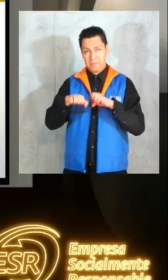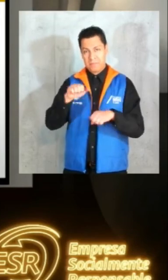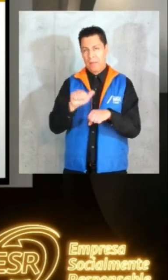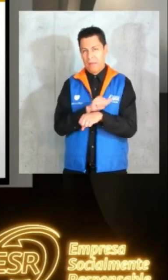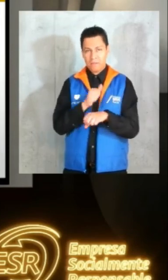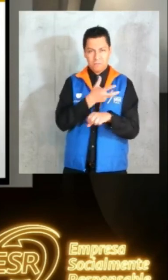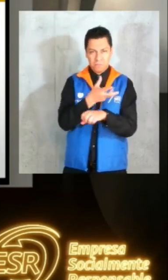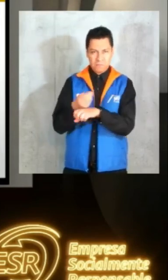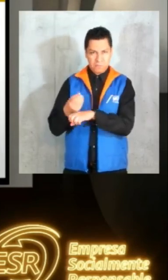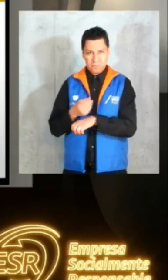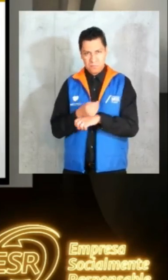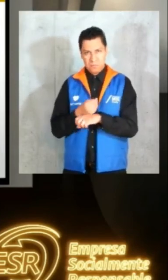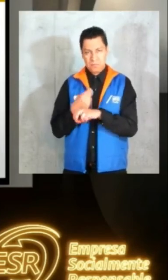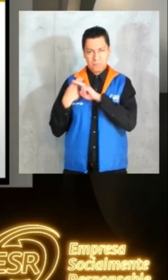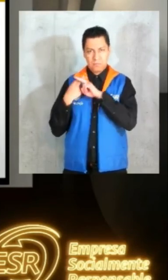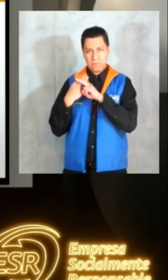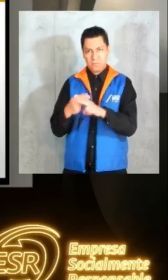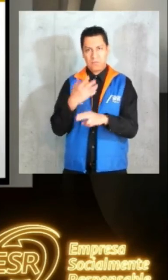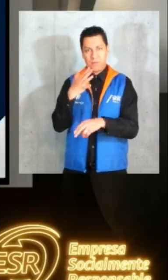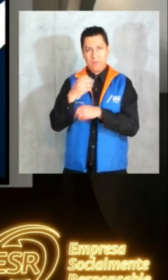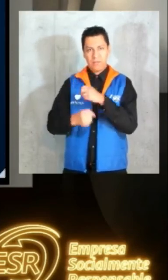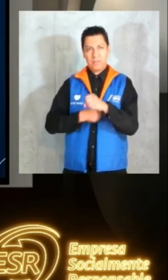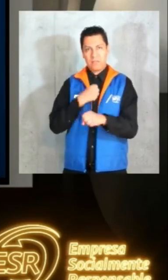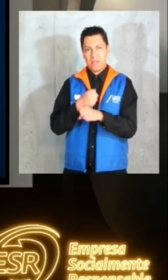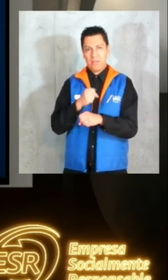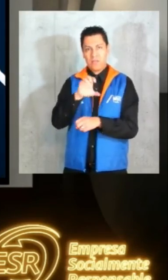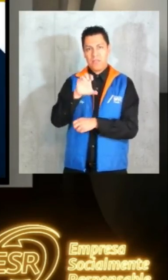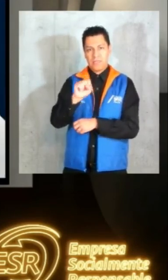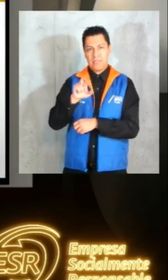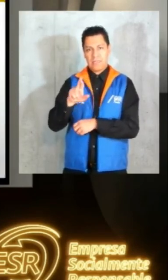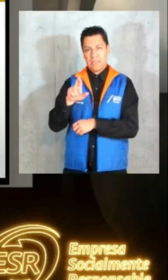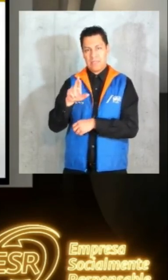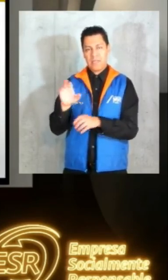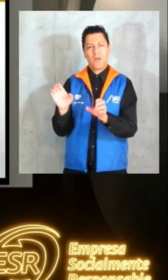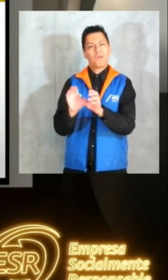Automotriz. Tenemos 10 años siendo ESR. Gracias.